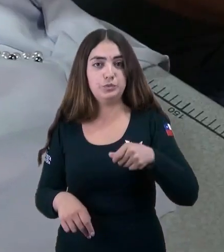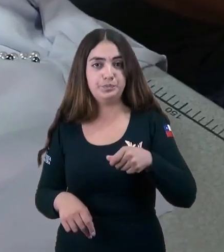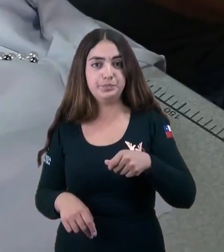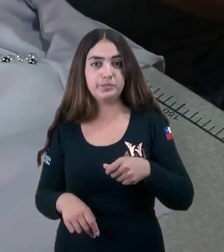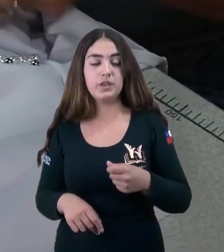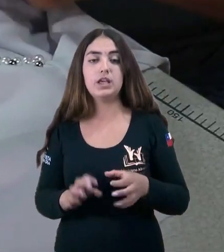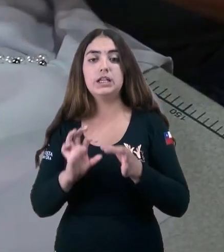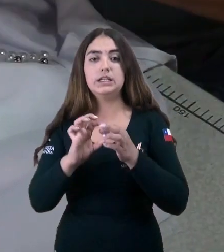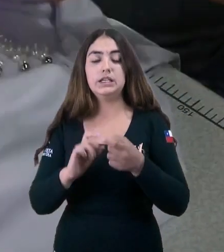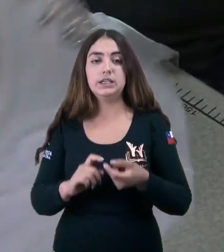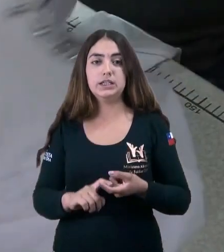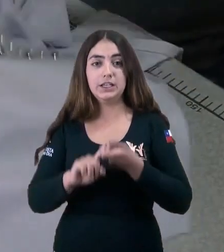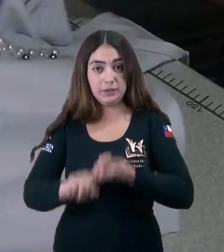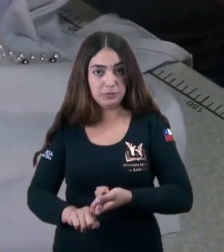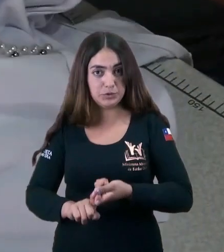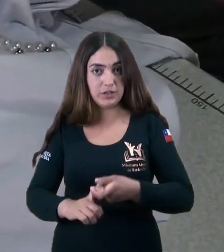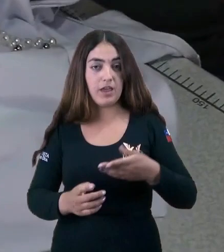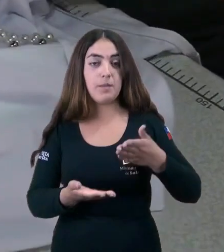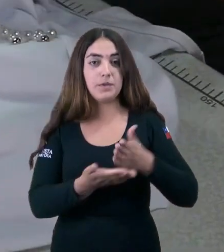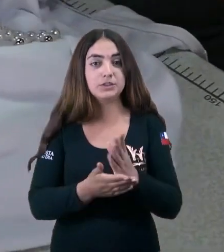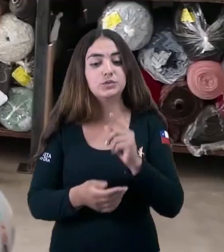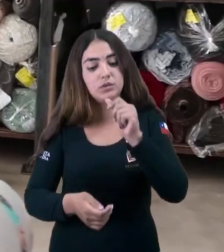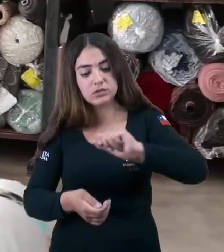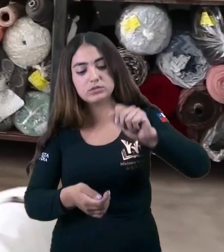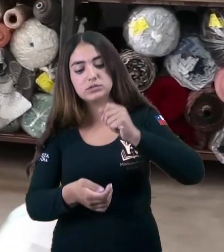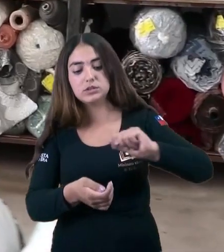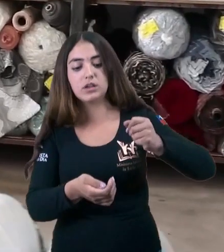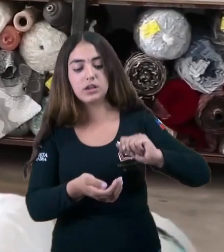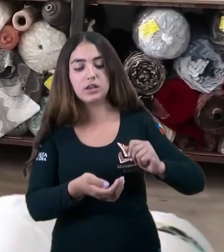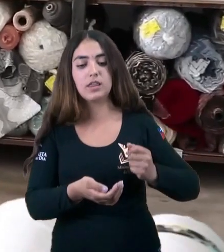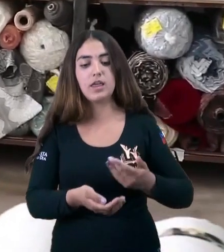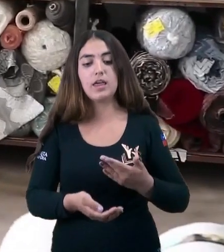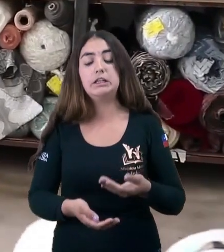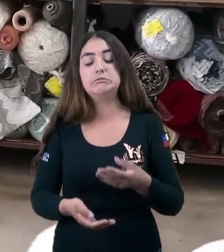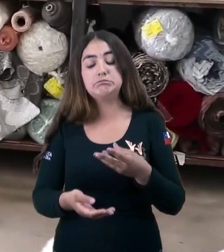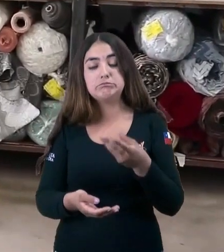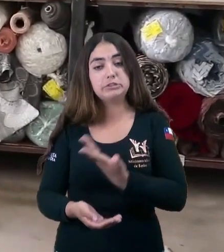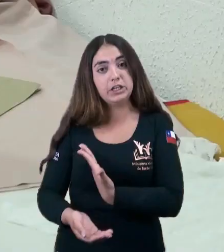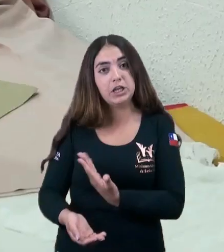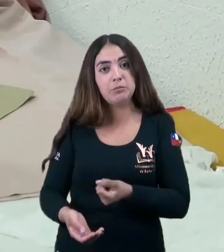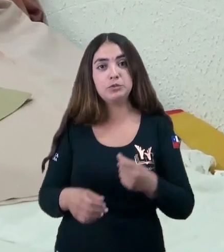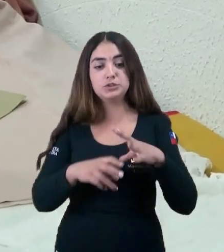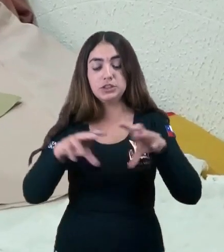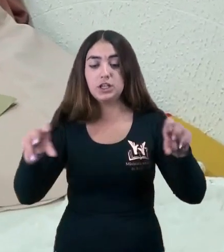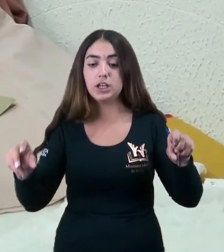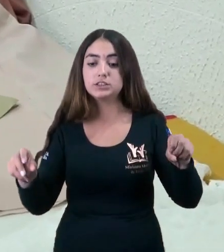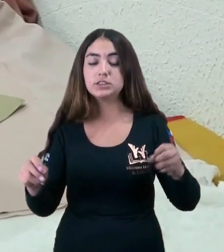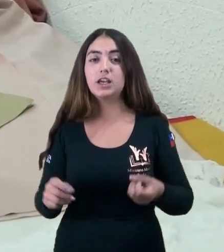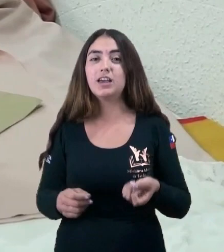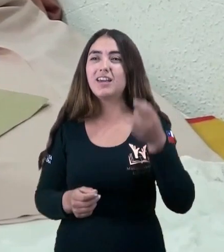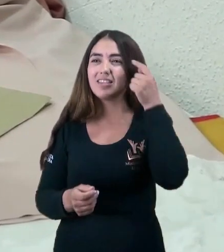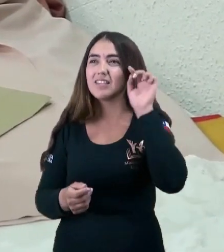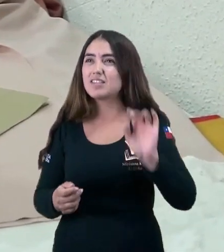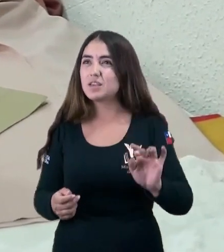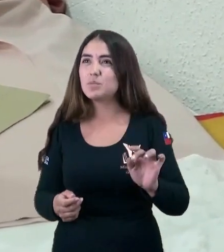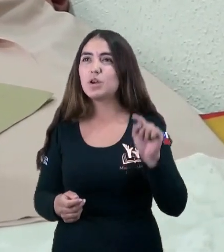Lillian decidió volver a coser como cuando era soltera. Teníamos un gran stock de telas en nuestra tienda y percibimos que esa